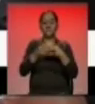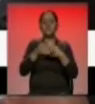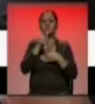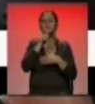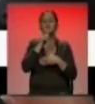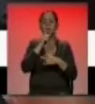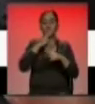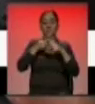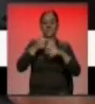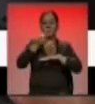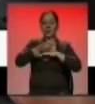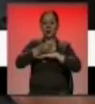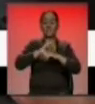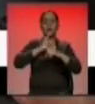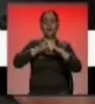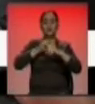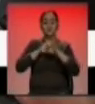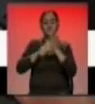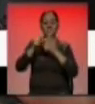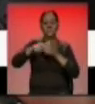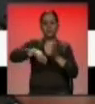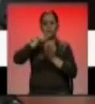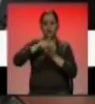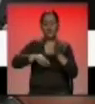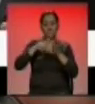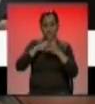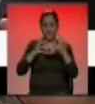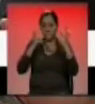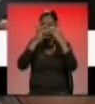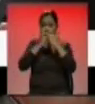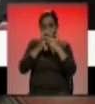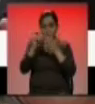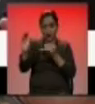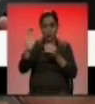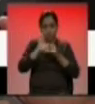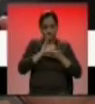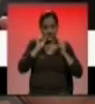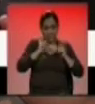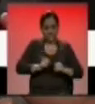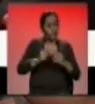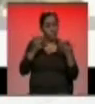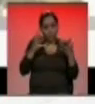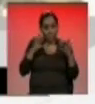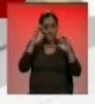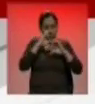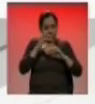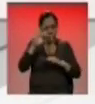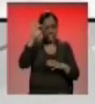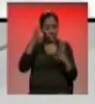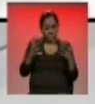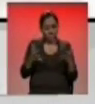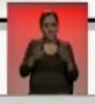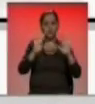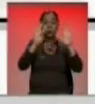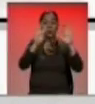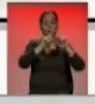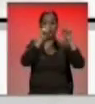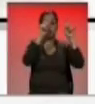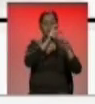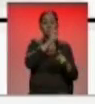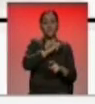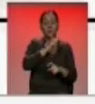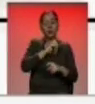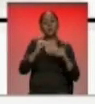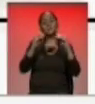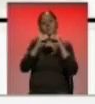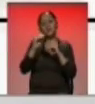del exgerente, el exministro de Hidrocarburos, pero no hay la conexividad en cuanto a recibir la transferencia, ¿cuáles son los motivos? 9 empresarios privados, contratistas